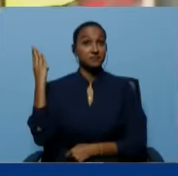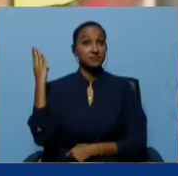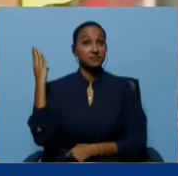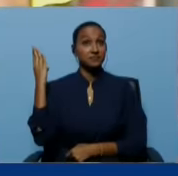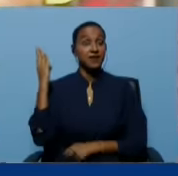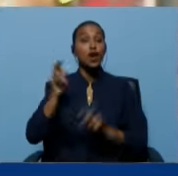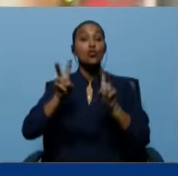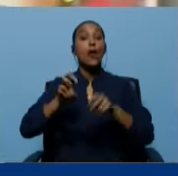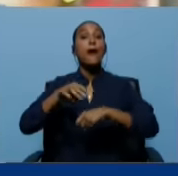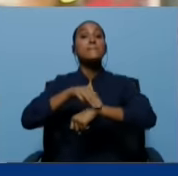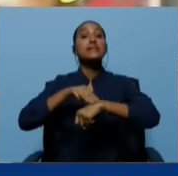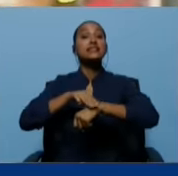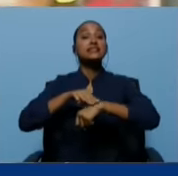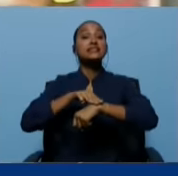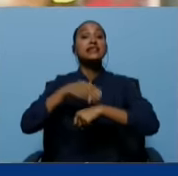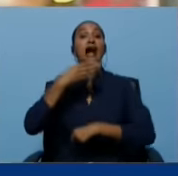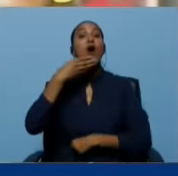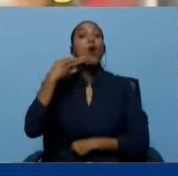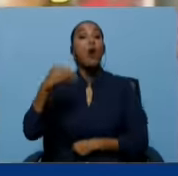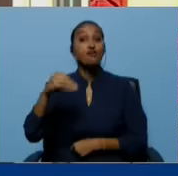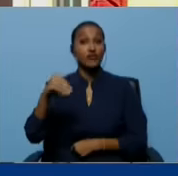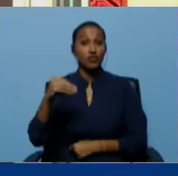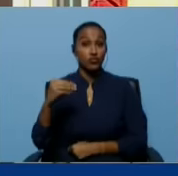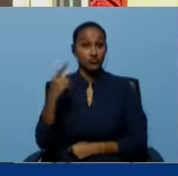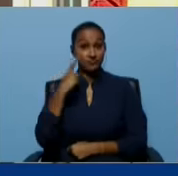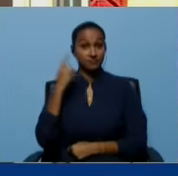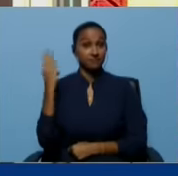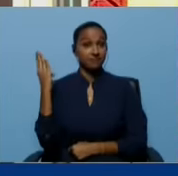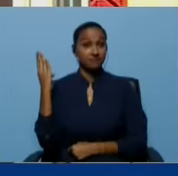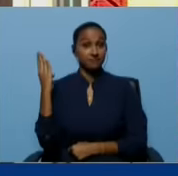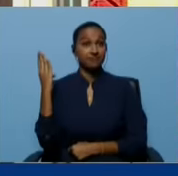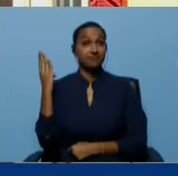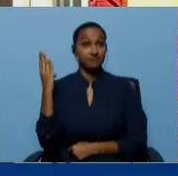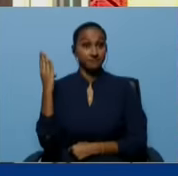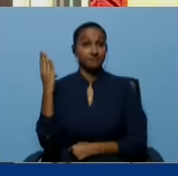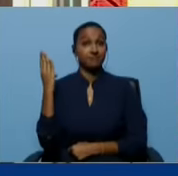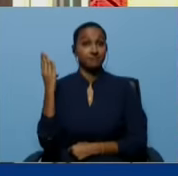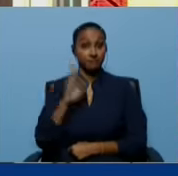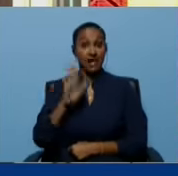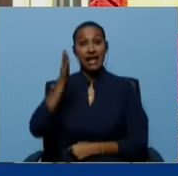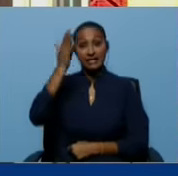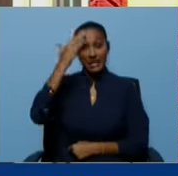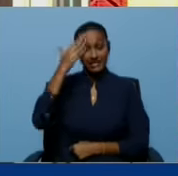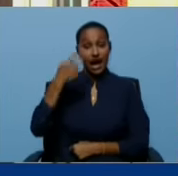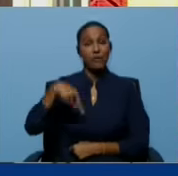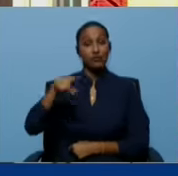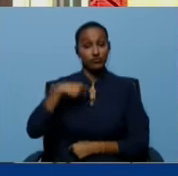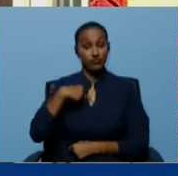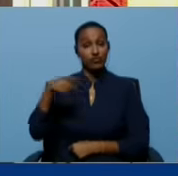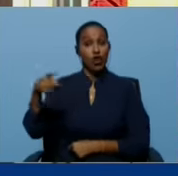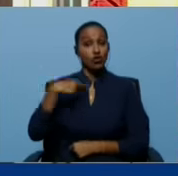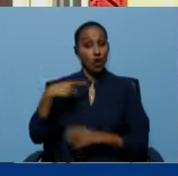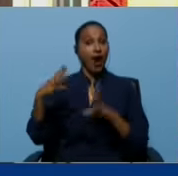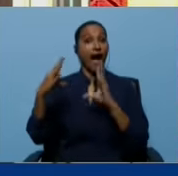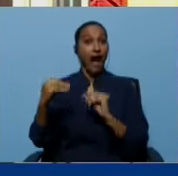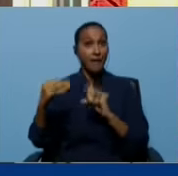Nueva ministra de la juventud. Ya sabe, ya lo hemos hablado bastante, Grecia.